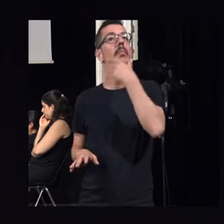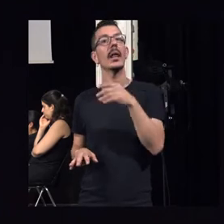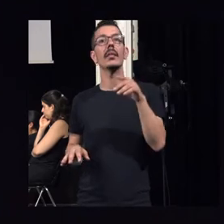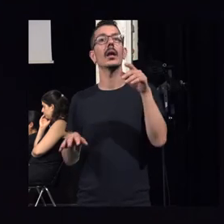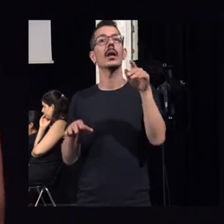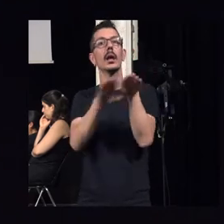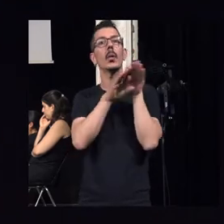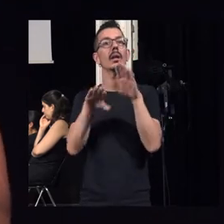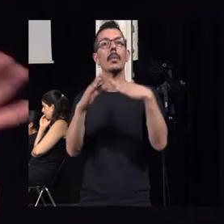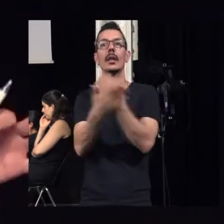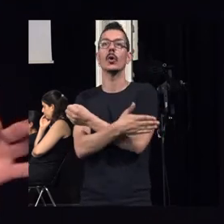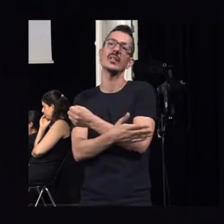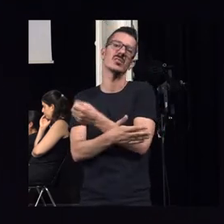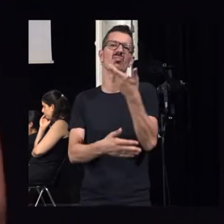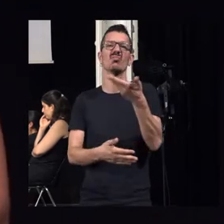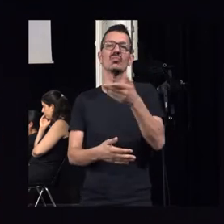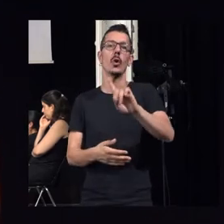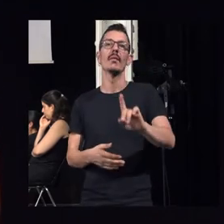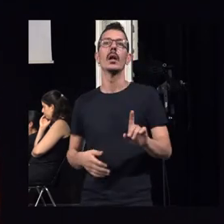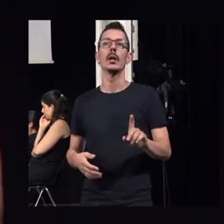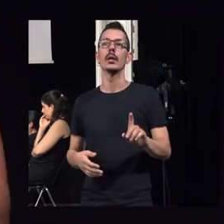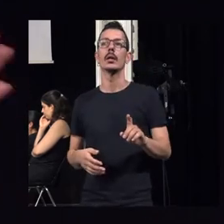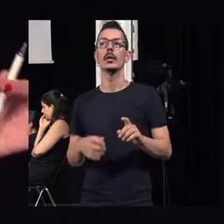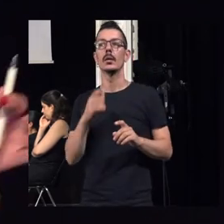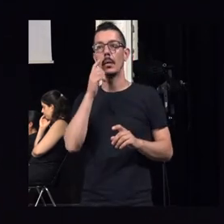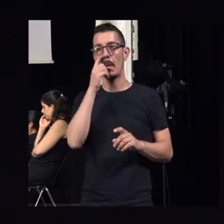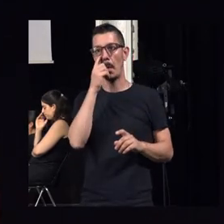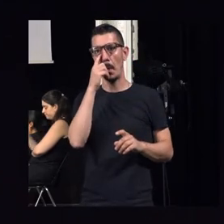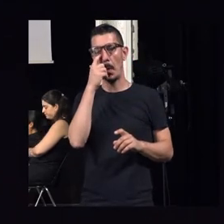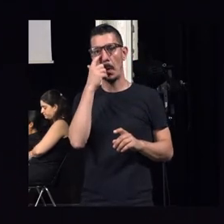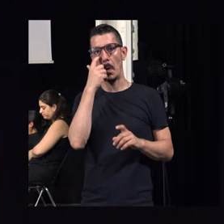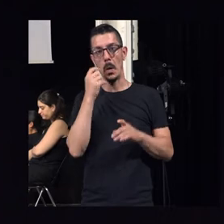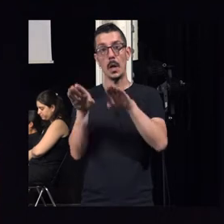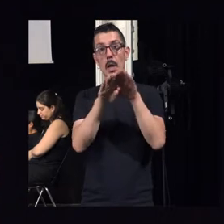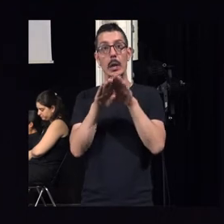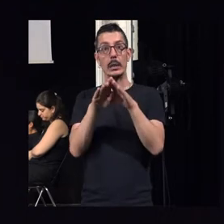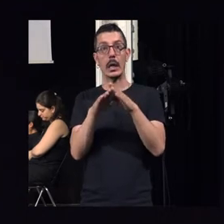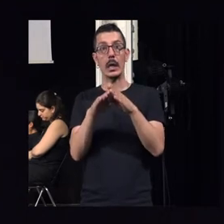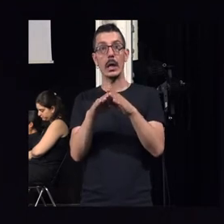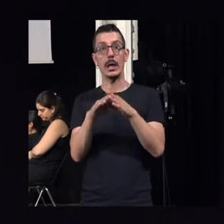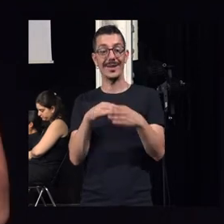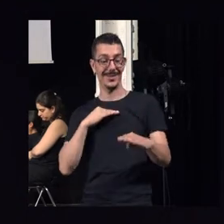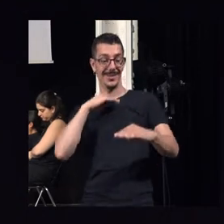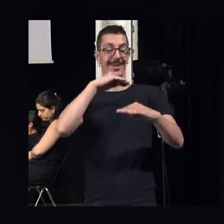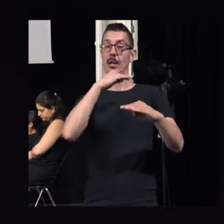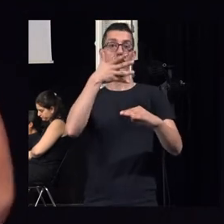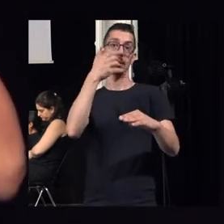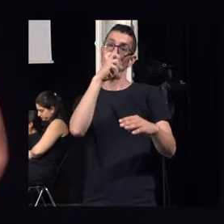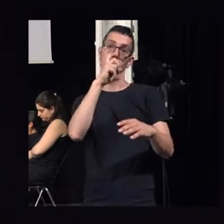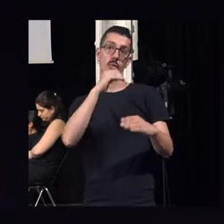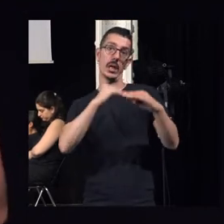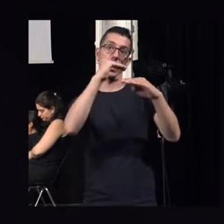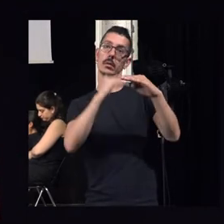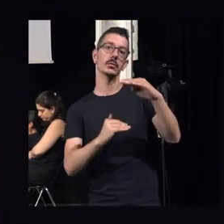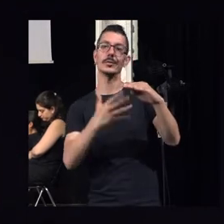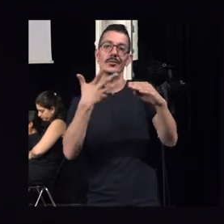todas, también tampoco somos recipientes de igualdad, pues por putas. El enfoque de estas